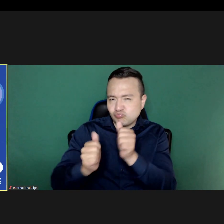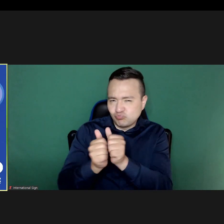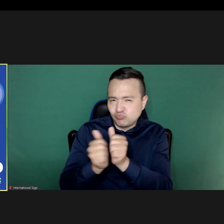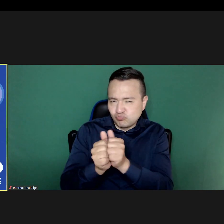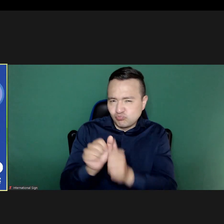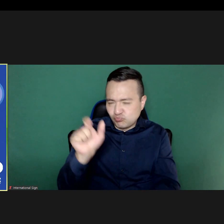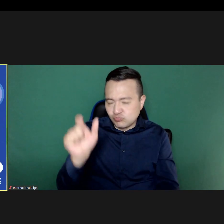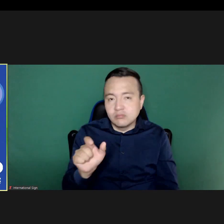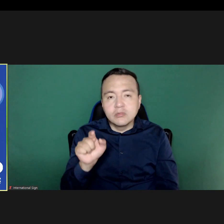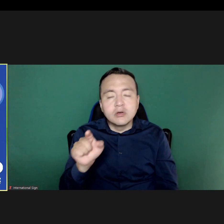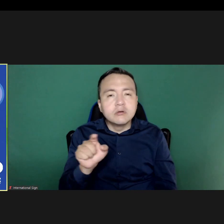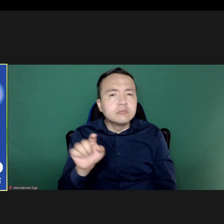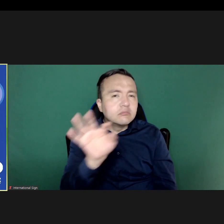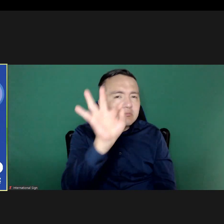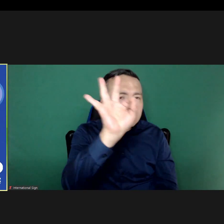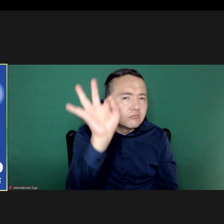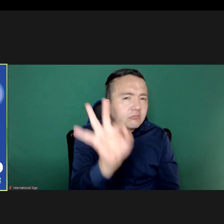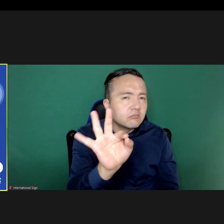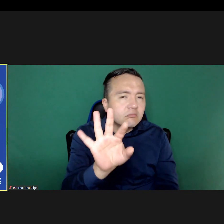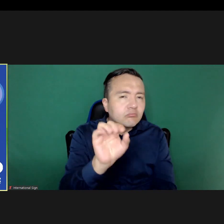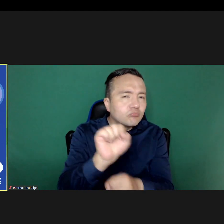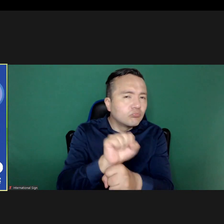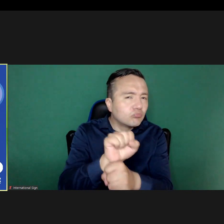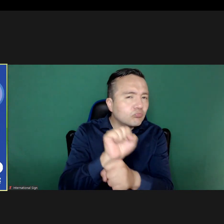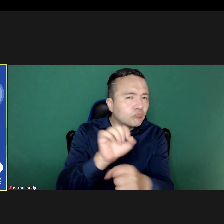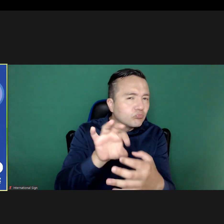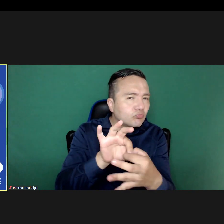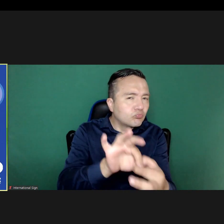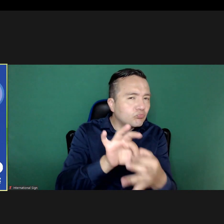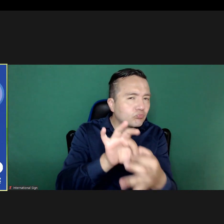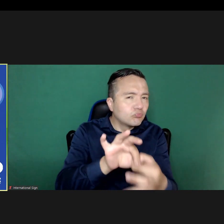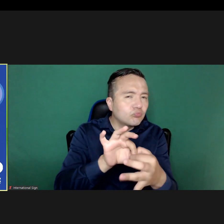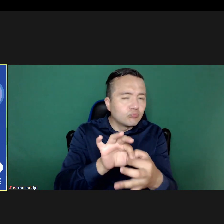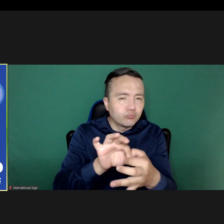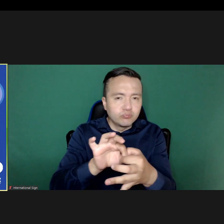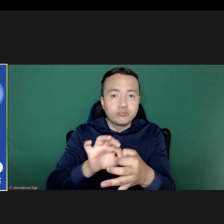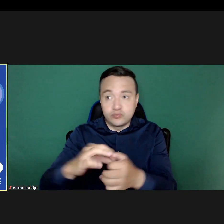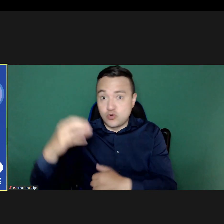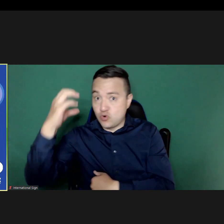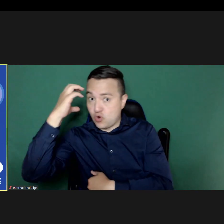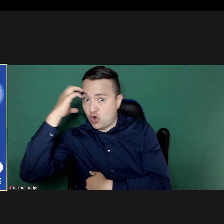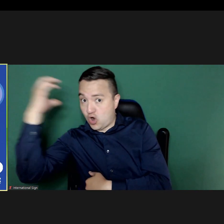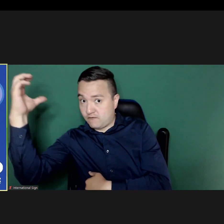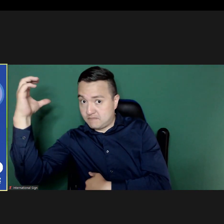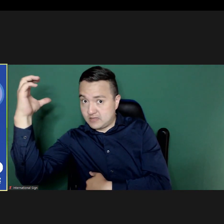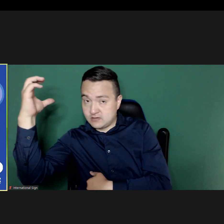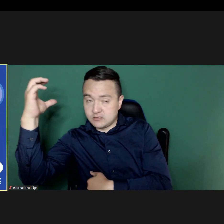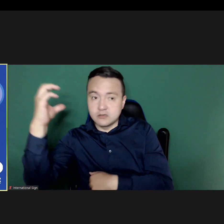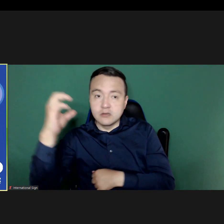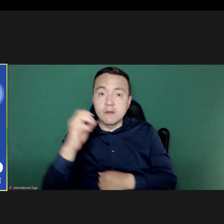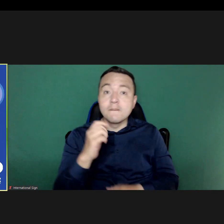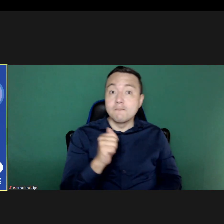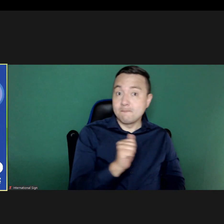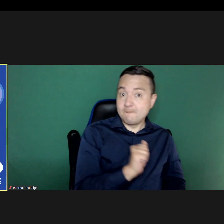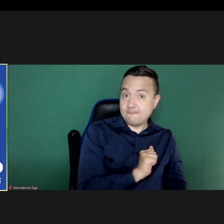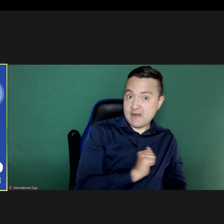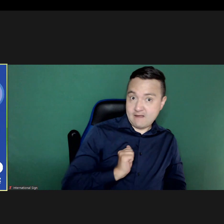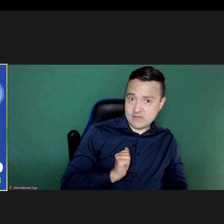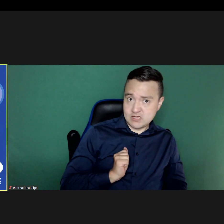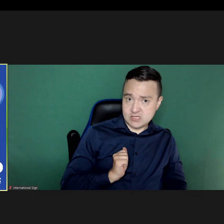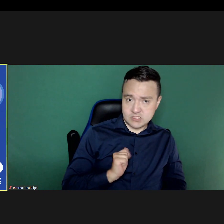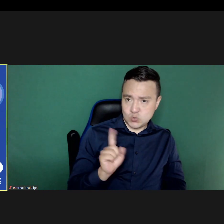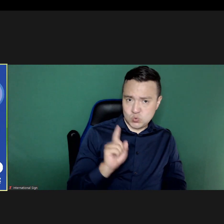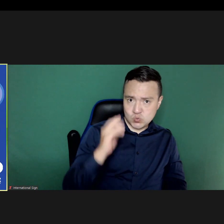trabajo en alianza con el sector privado y con la sociedad civil para superar los desafíos que enfrentamos ahora? Es